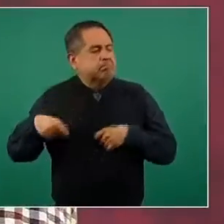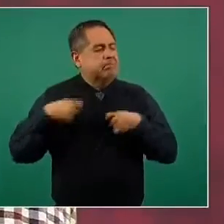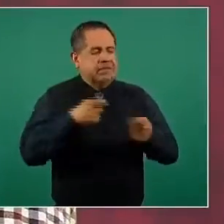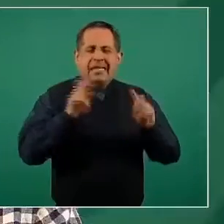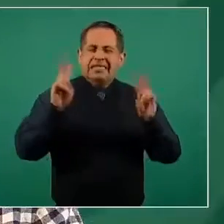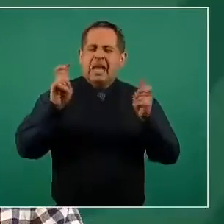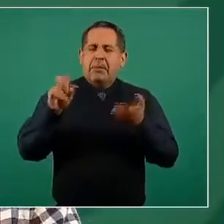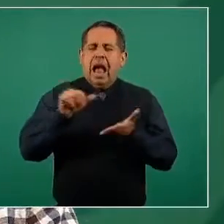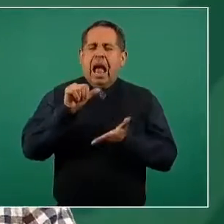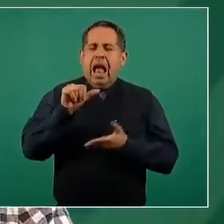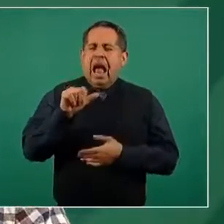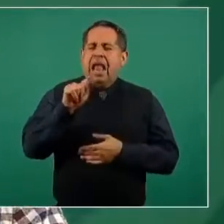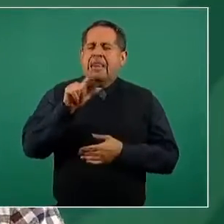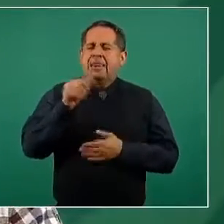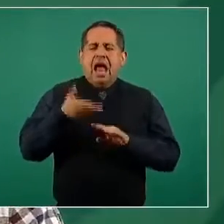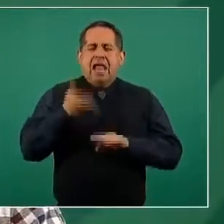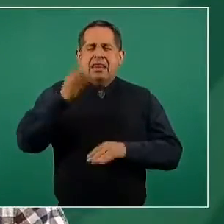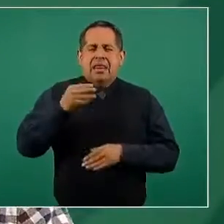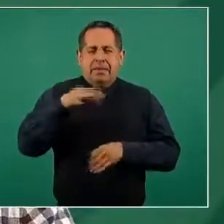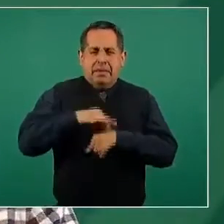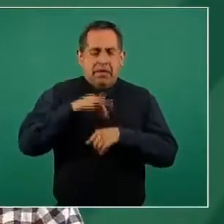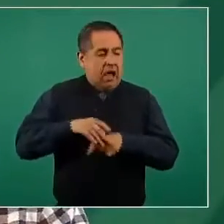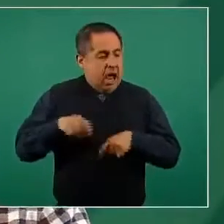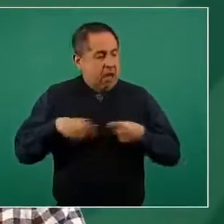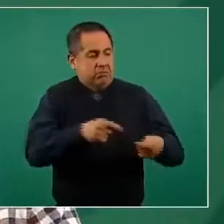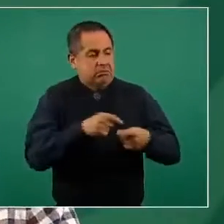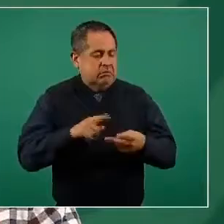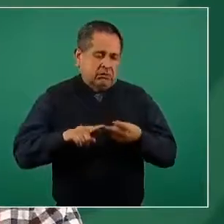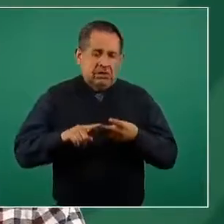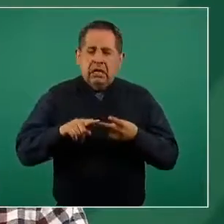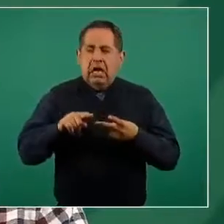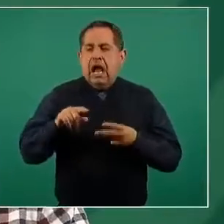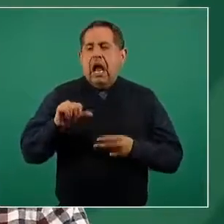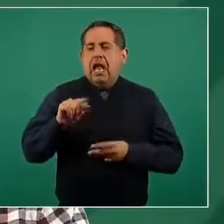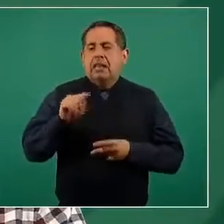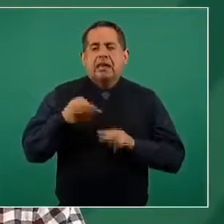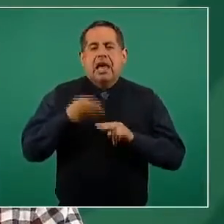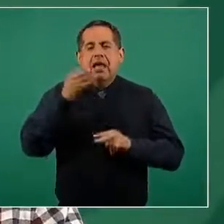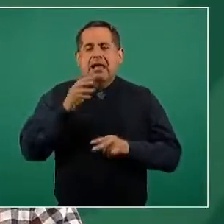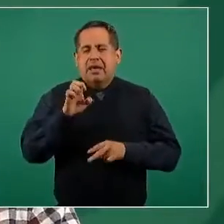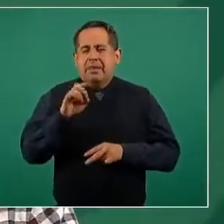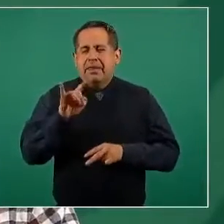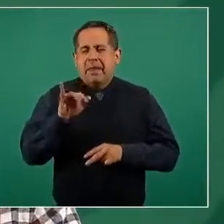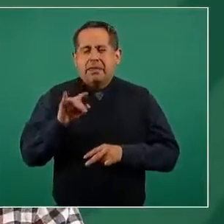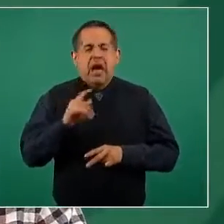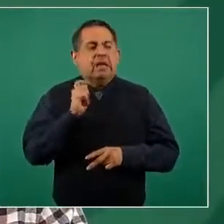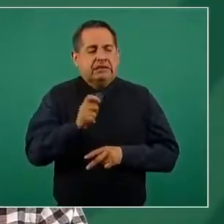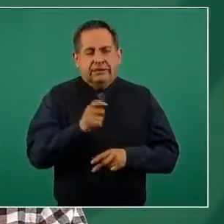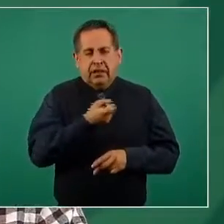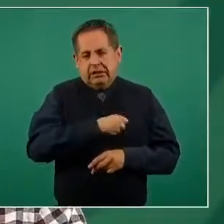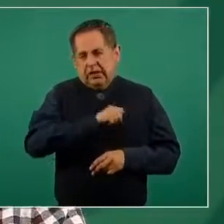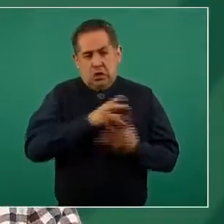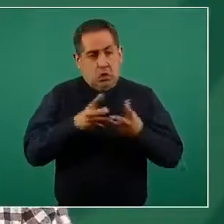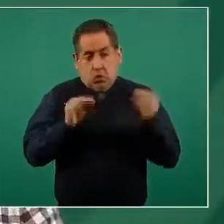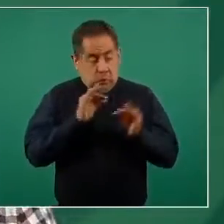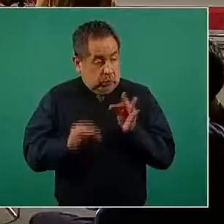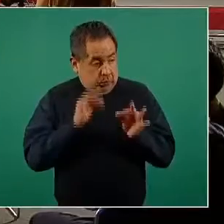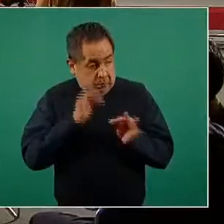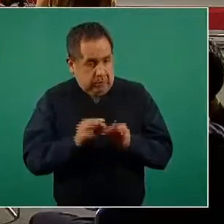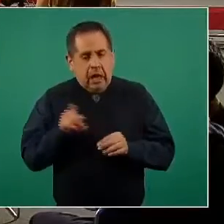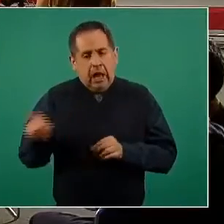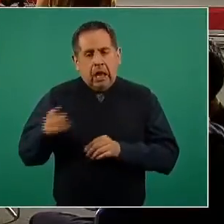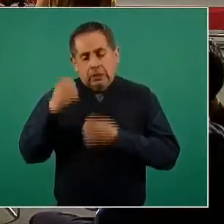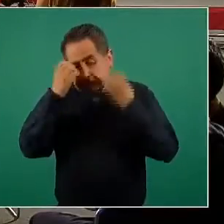médica y el alta epidemiológica, desde luego el alta epidemiológica con base en las recomendaciones que hace la Subsecretaría de